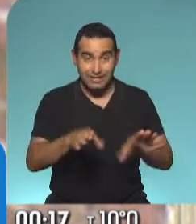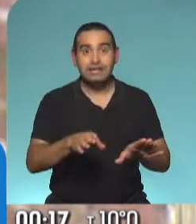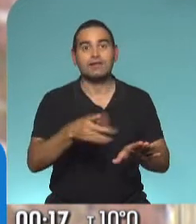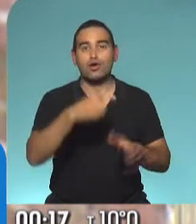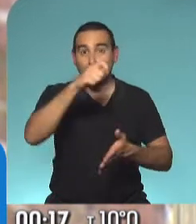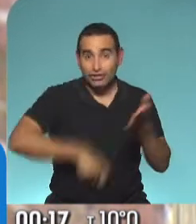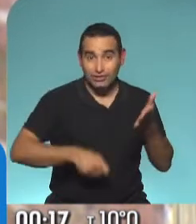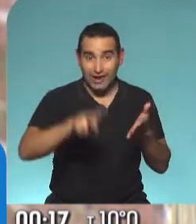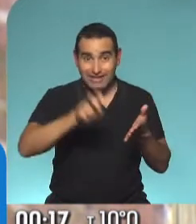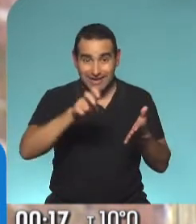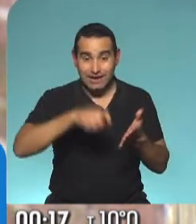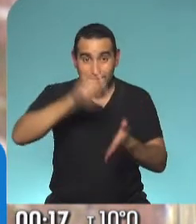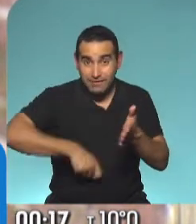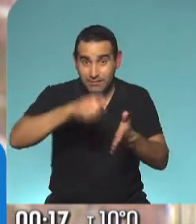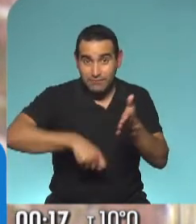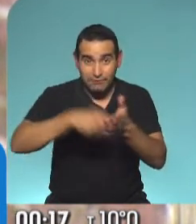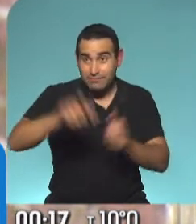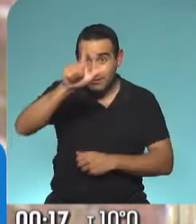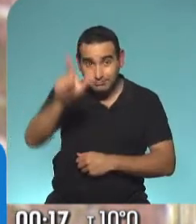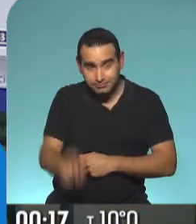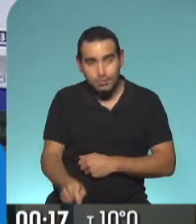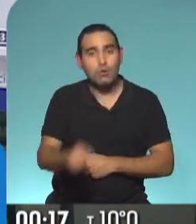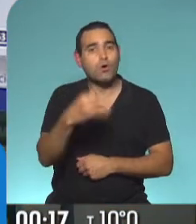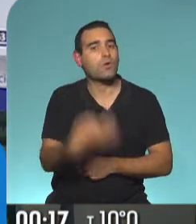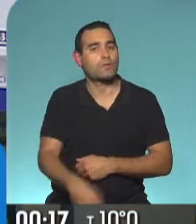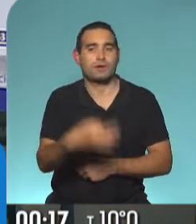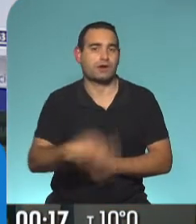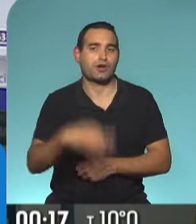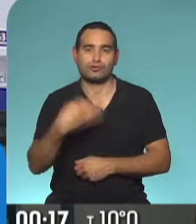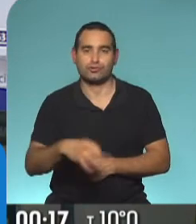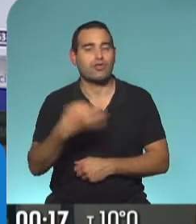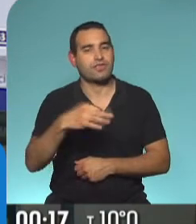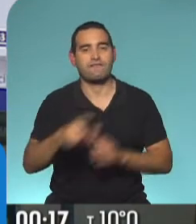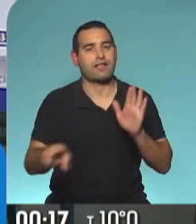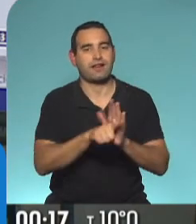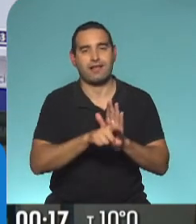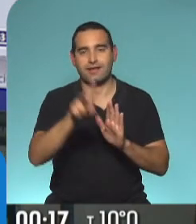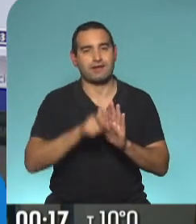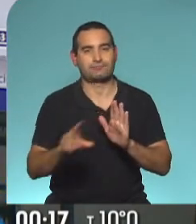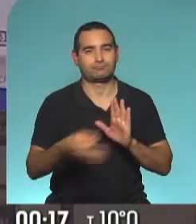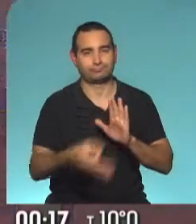de alquiler que se firmen en Argentina tienen que ser obligatoriamente bajo la nueva ley de alquileres.